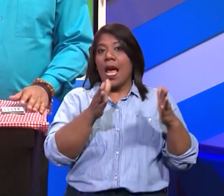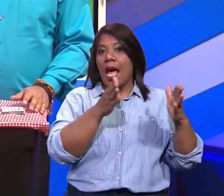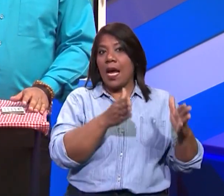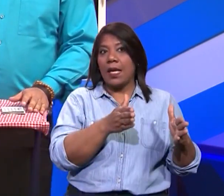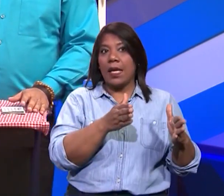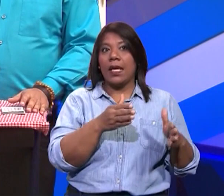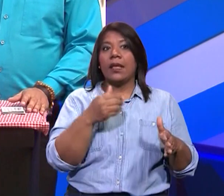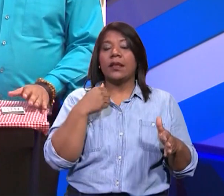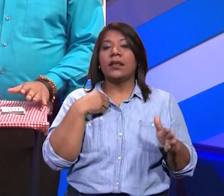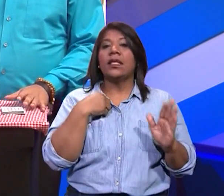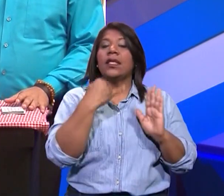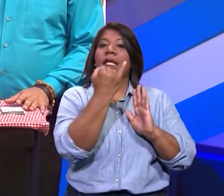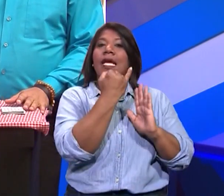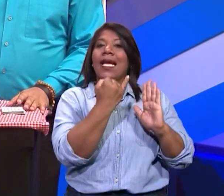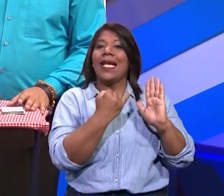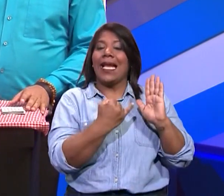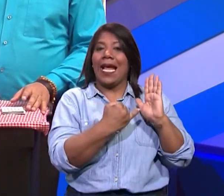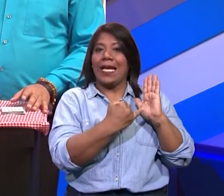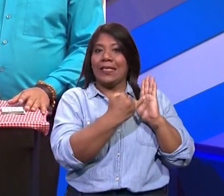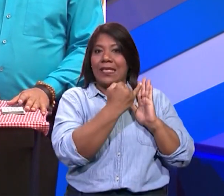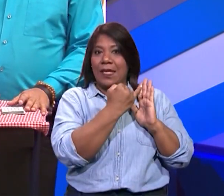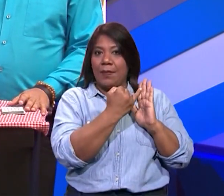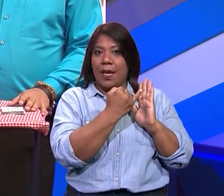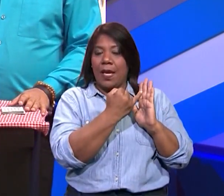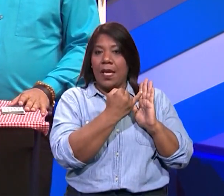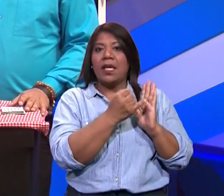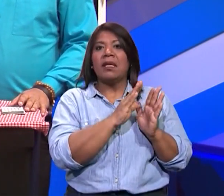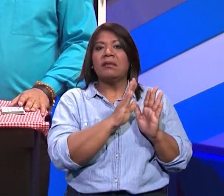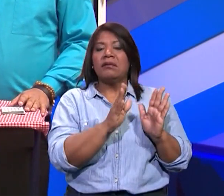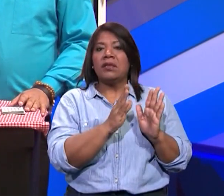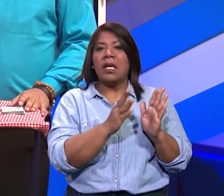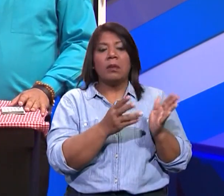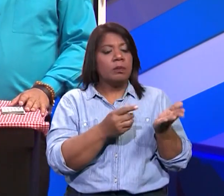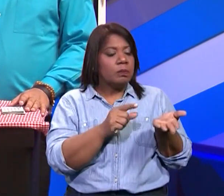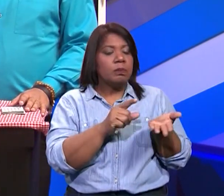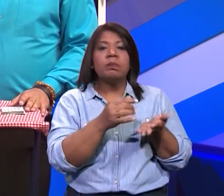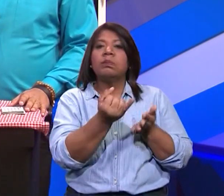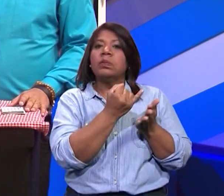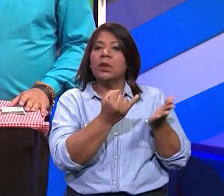es imágenes ya impresas con las diferentes